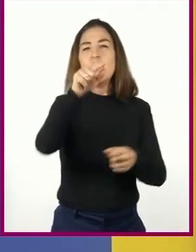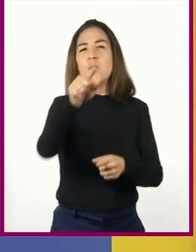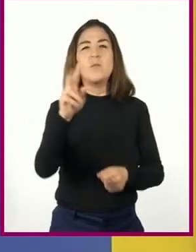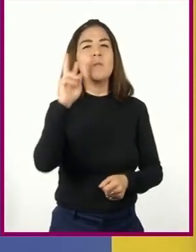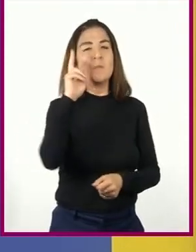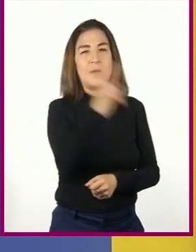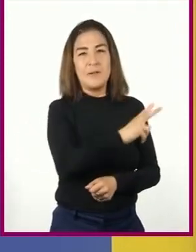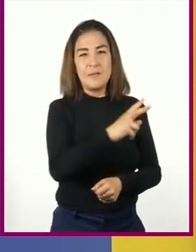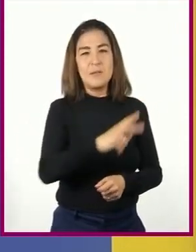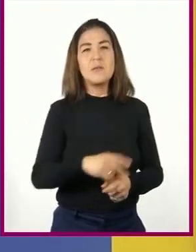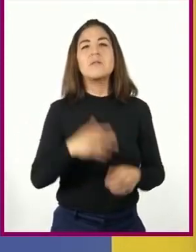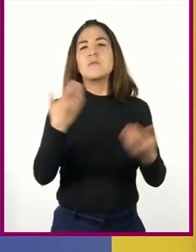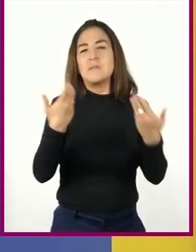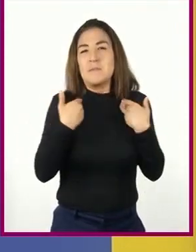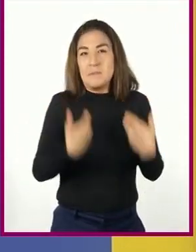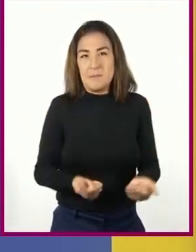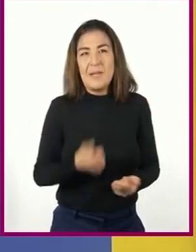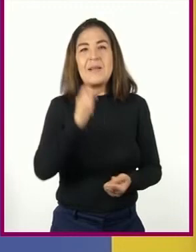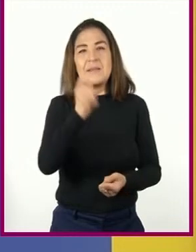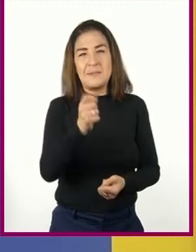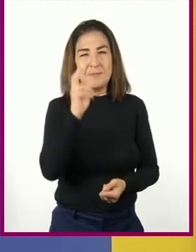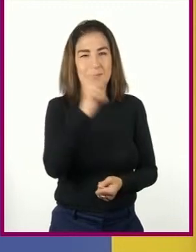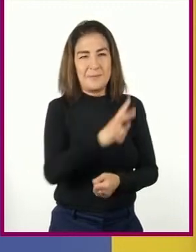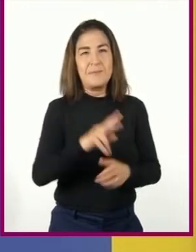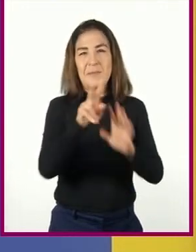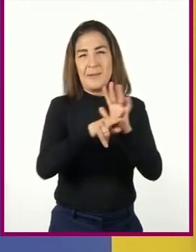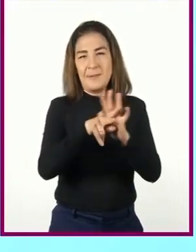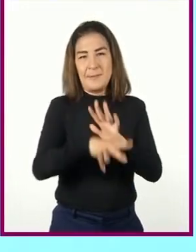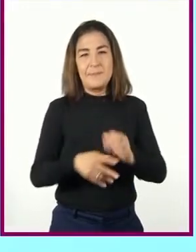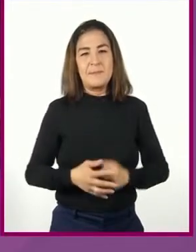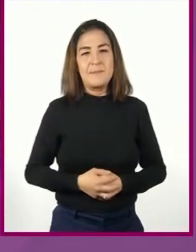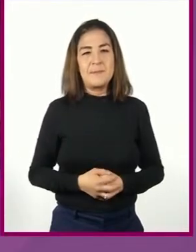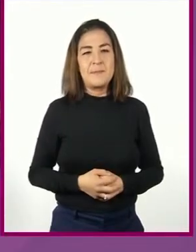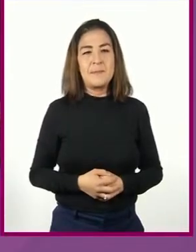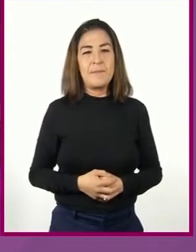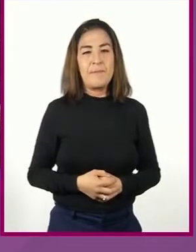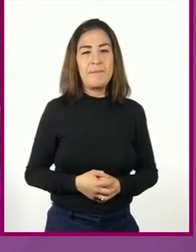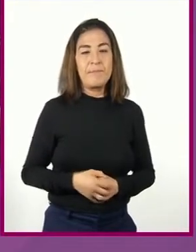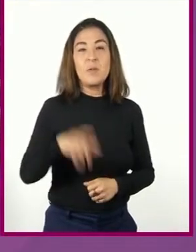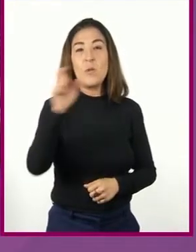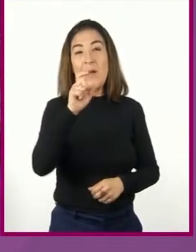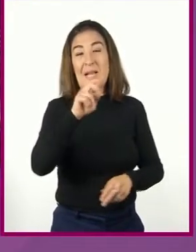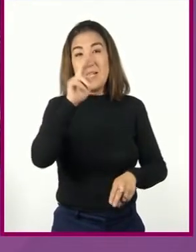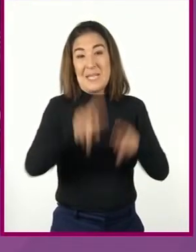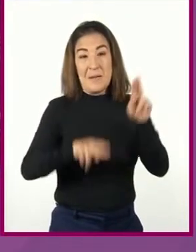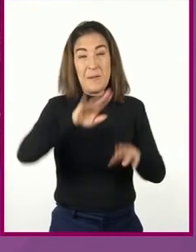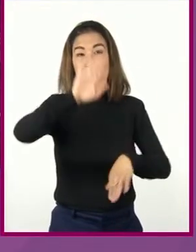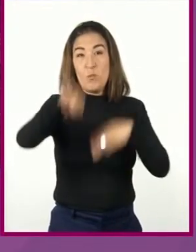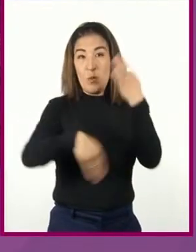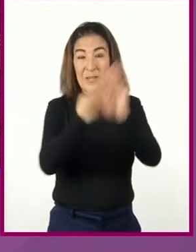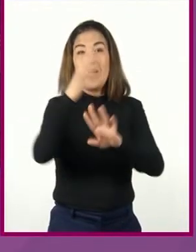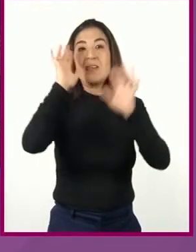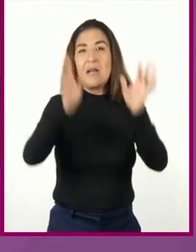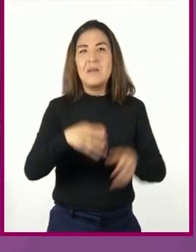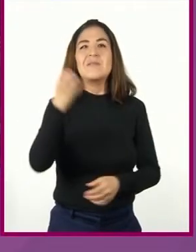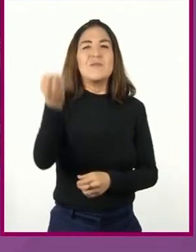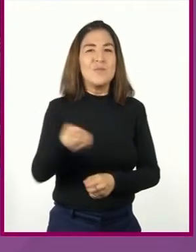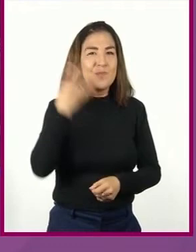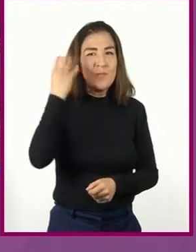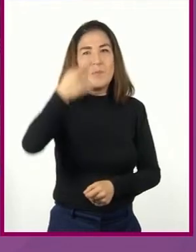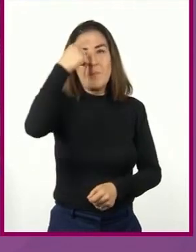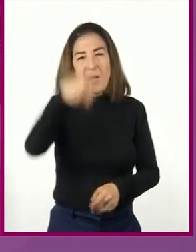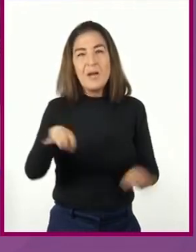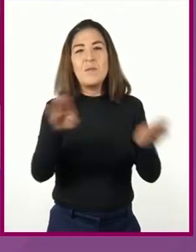observen y escuchen con atención el siguiente video. Aun cuando a nivel mundial se han realizado diversos esfuerzos para